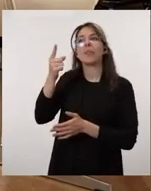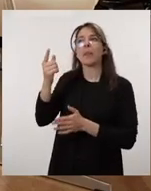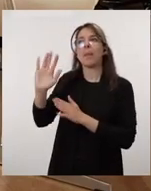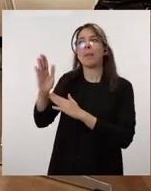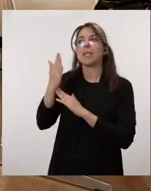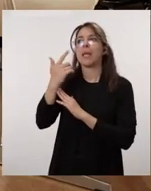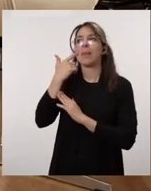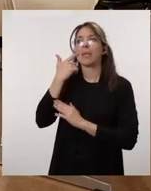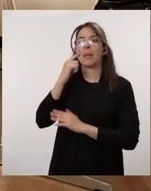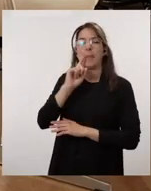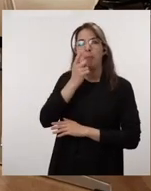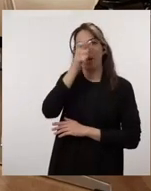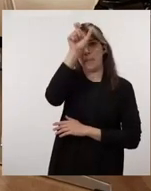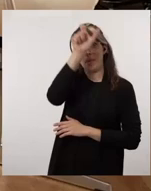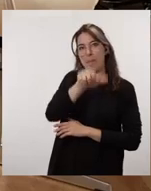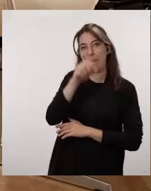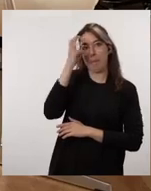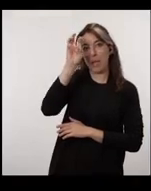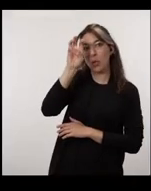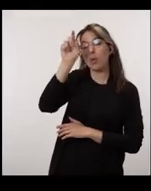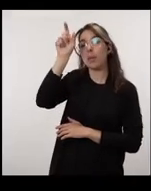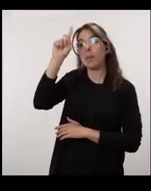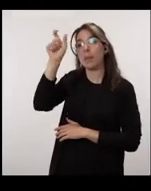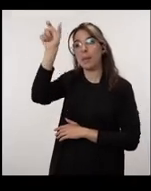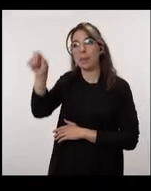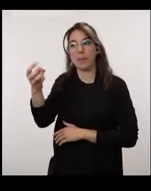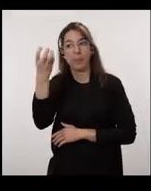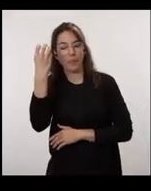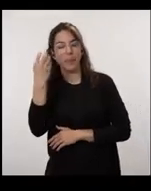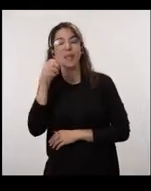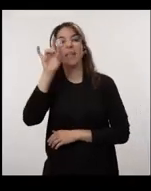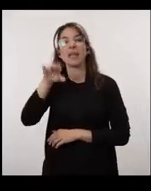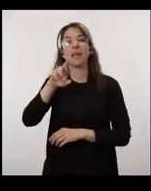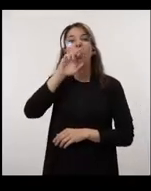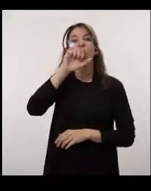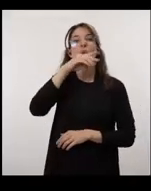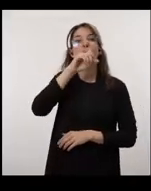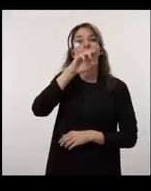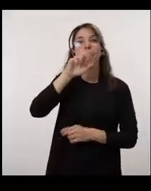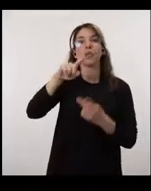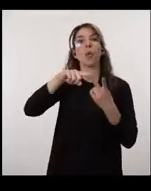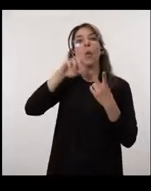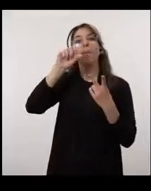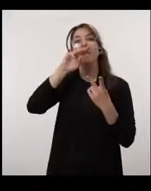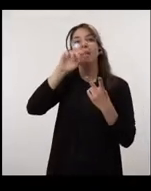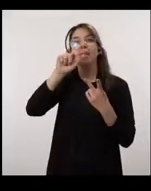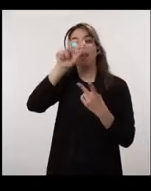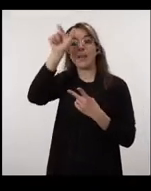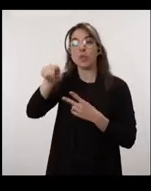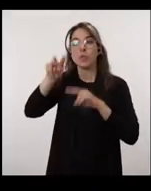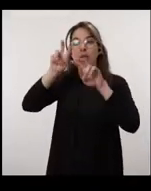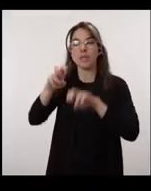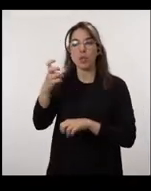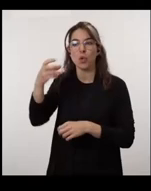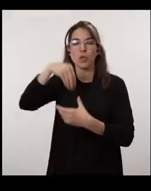mentor izada que nos cuentan su experiencia si se trata de roberto y patricia son dos investigadores de la facultad de ciencias de la salud